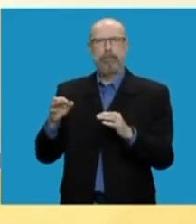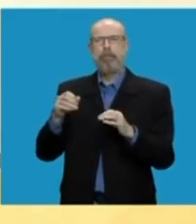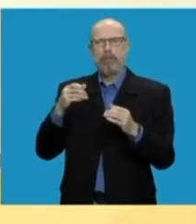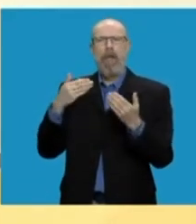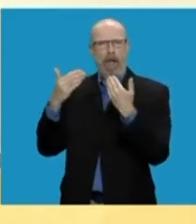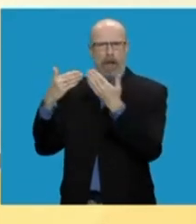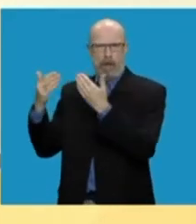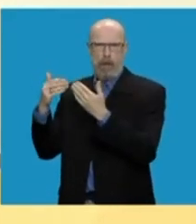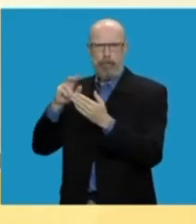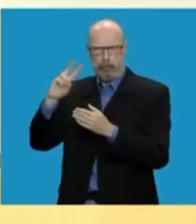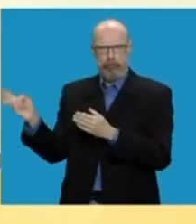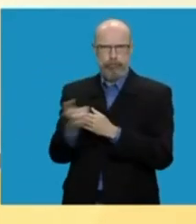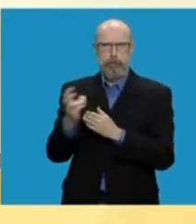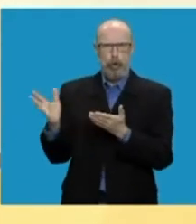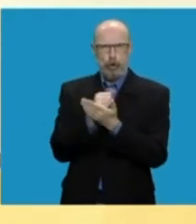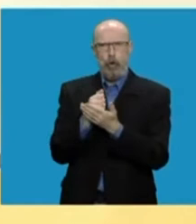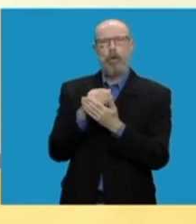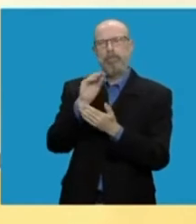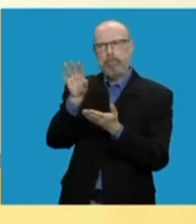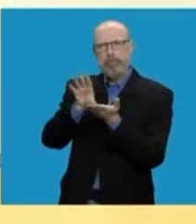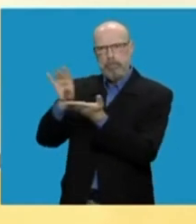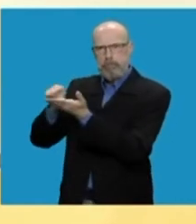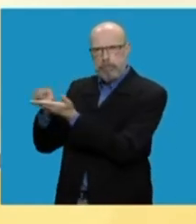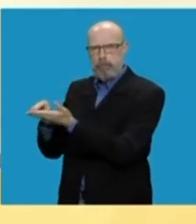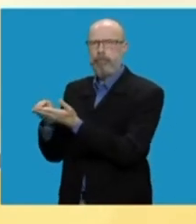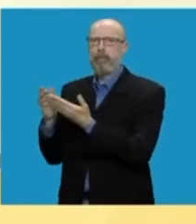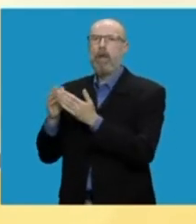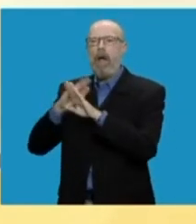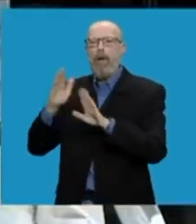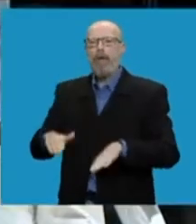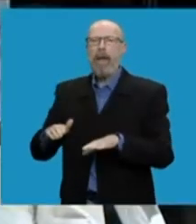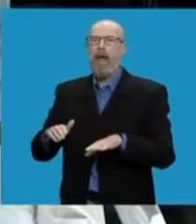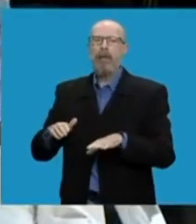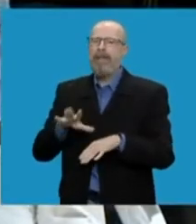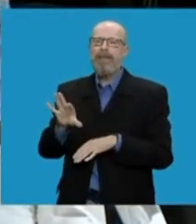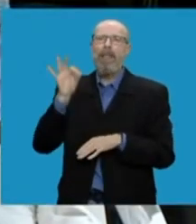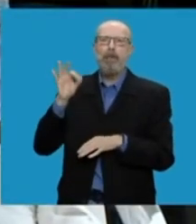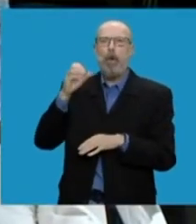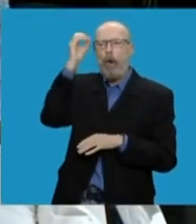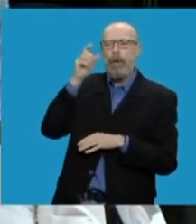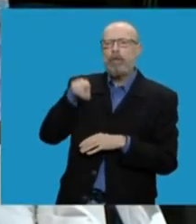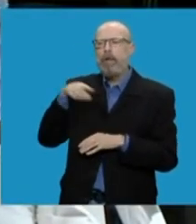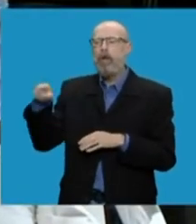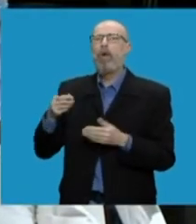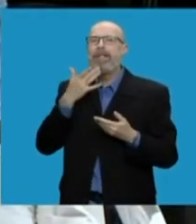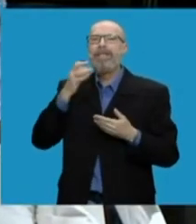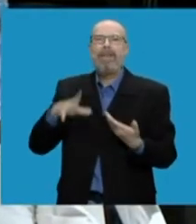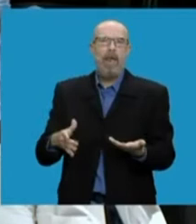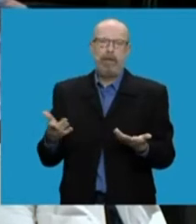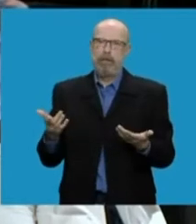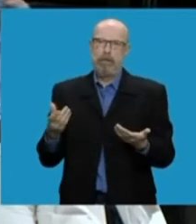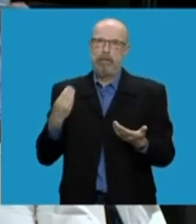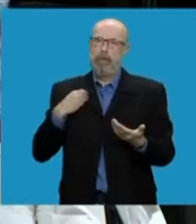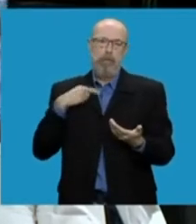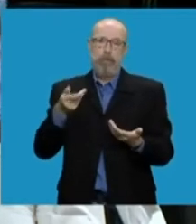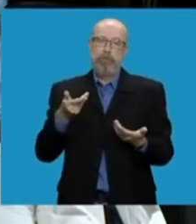evidentemente finalmente es el oyente el que toma la decisión, lo hemos dicho anteriormente también, toma la decisión de decir